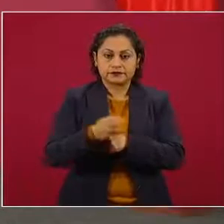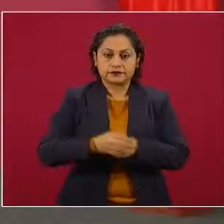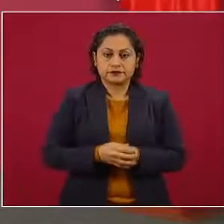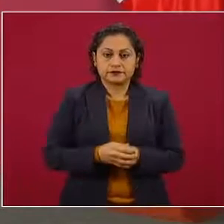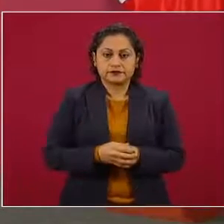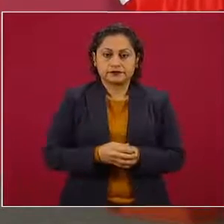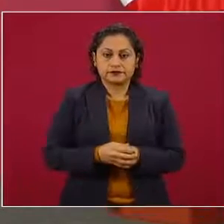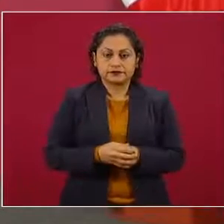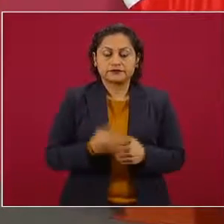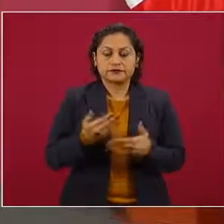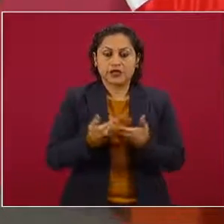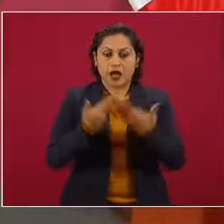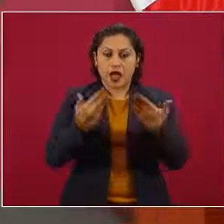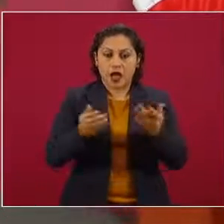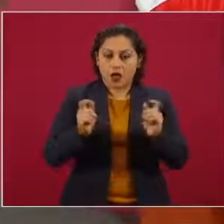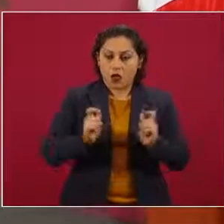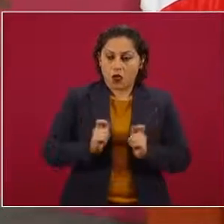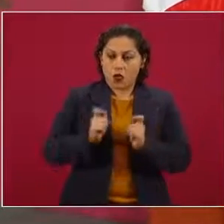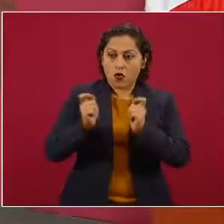la Secretaría de Marina.